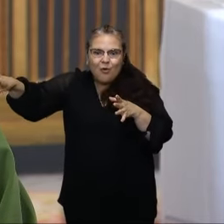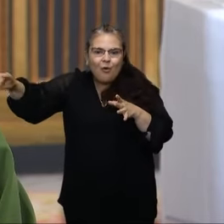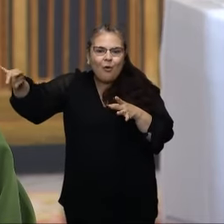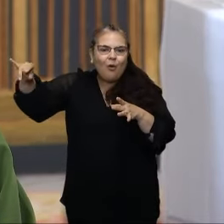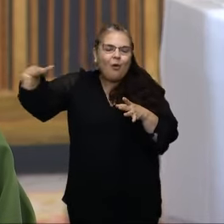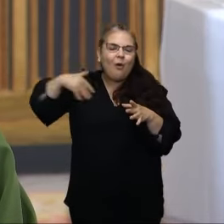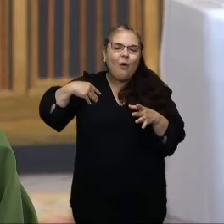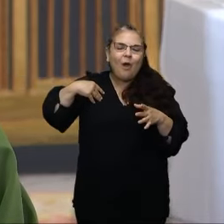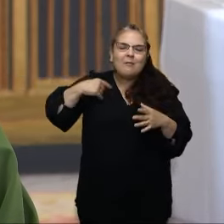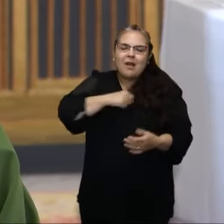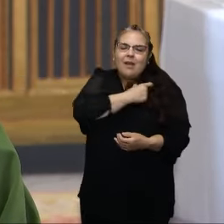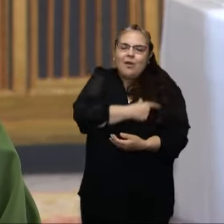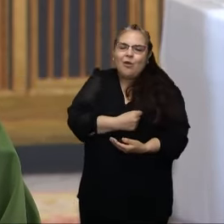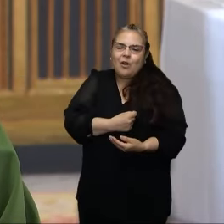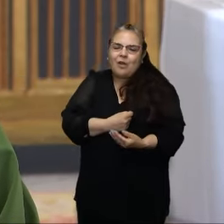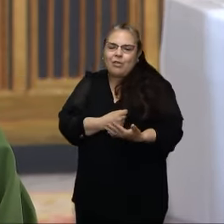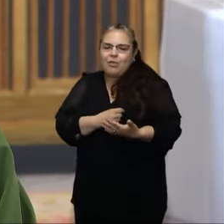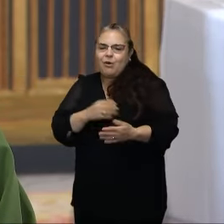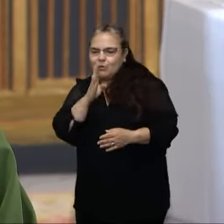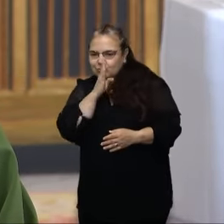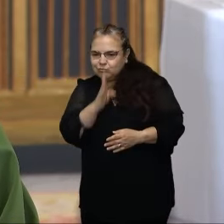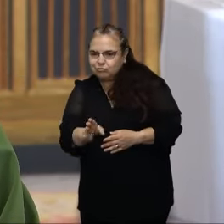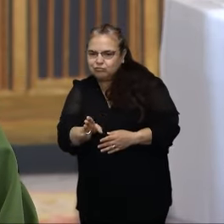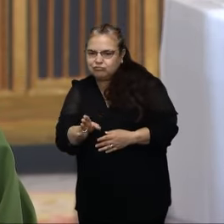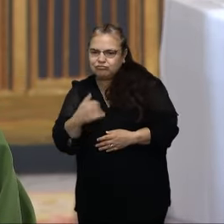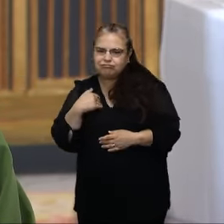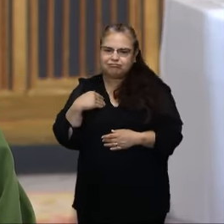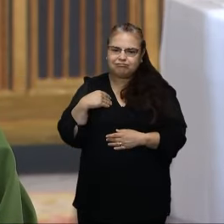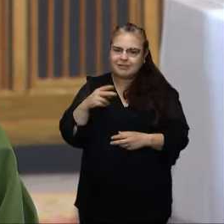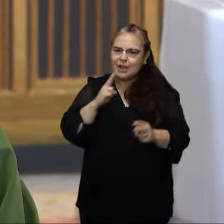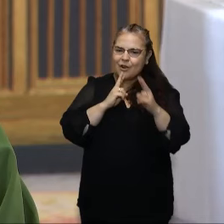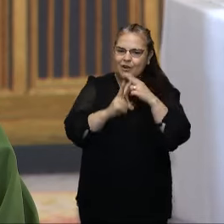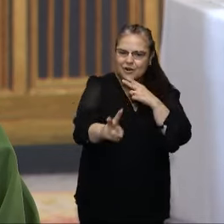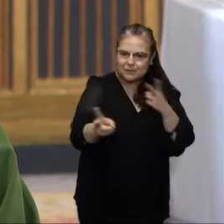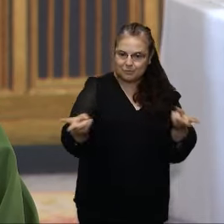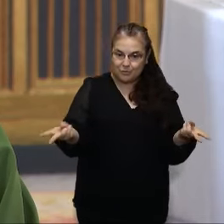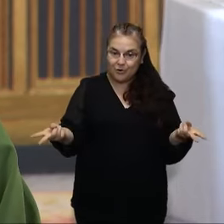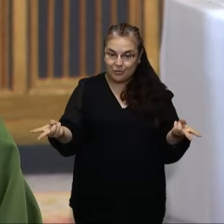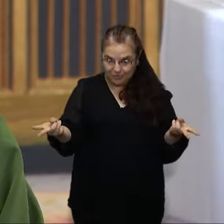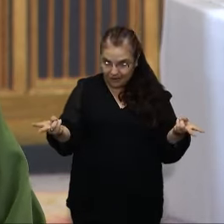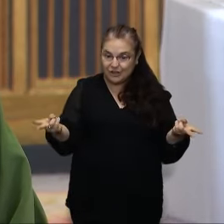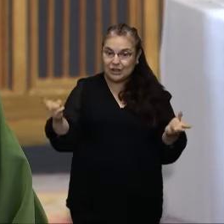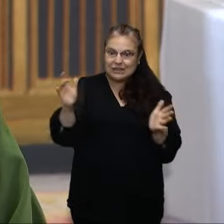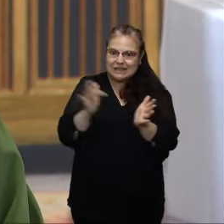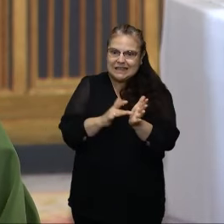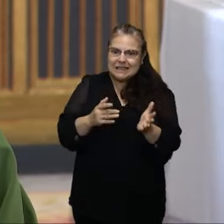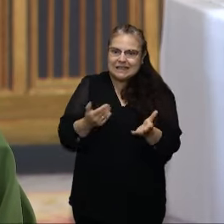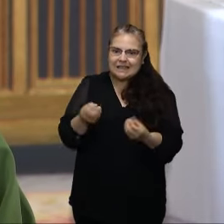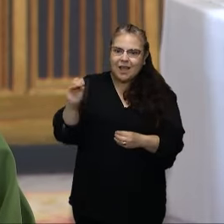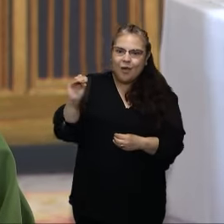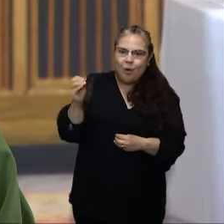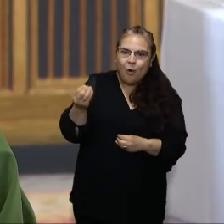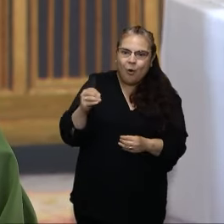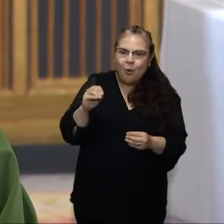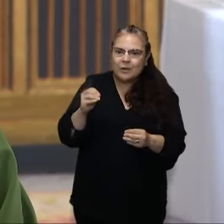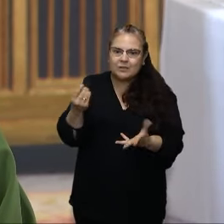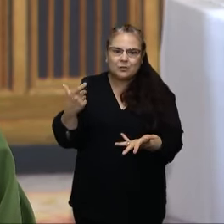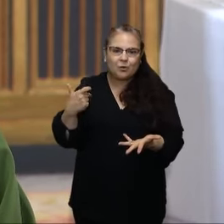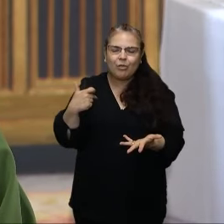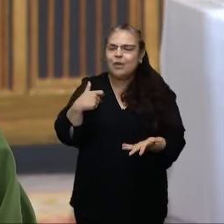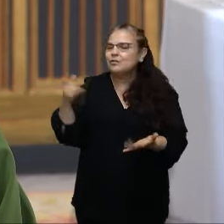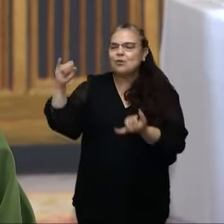al corazón directamente. Ella responderá como en los días de su juventud: me desposaré contigo